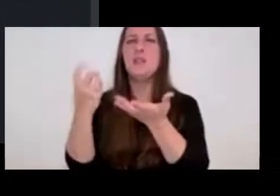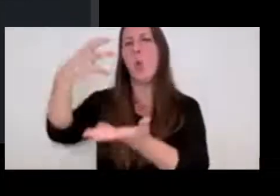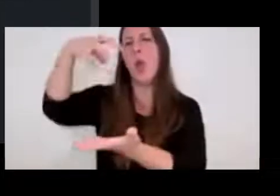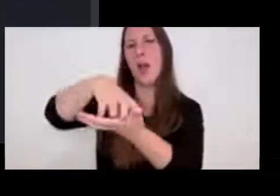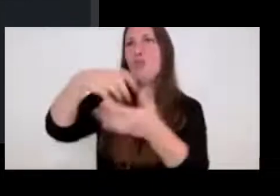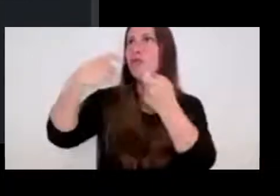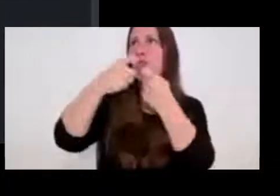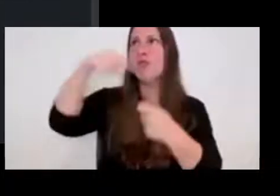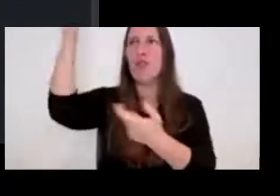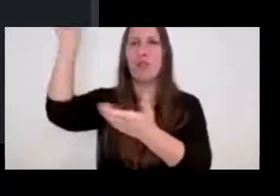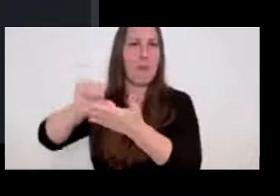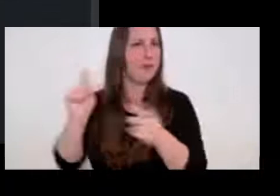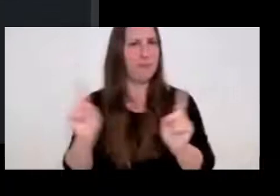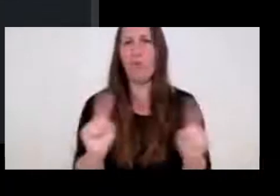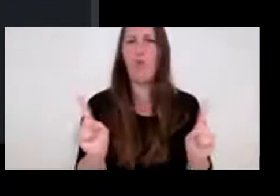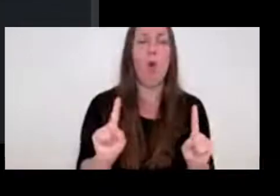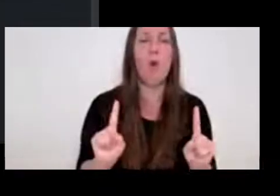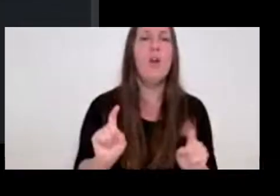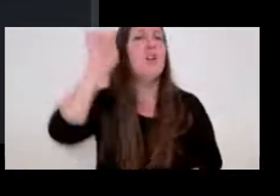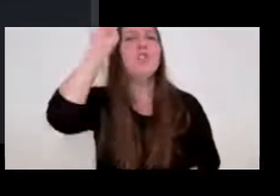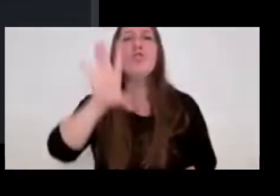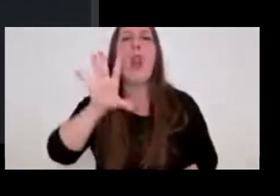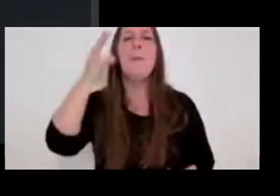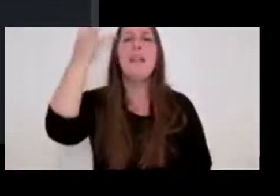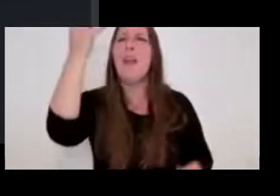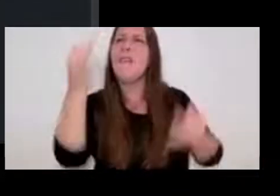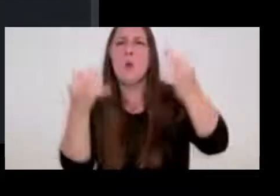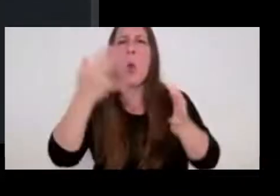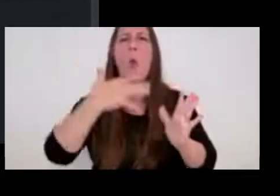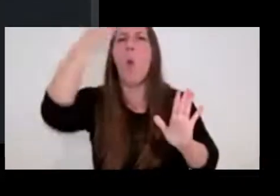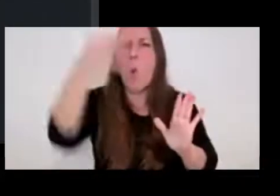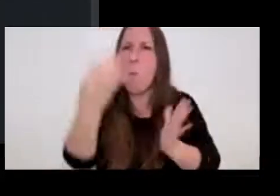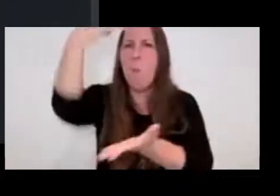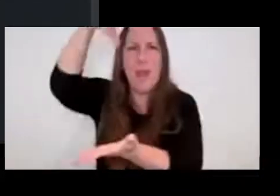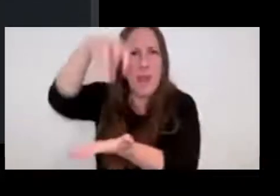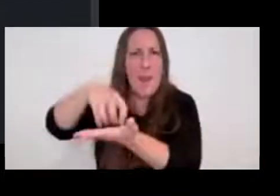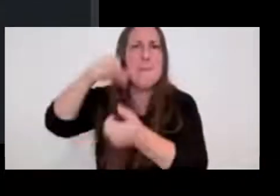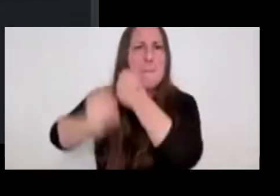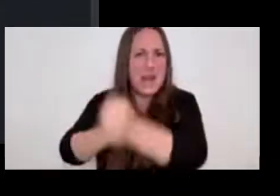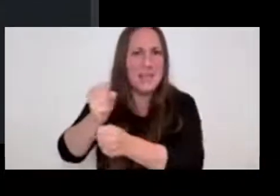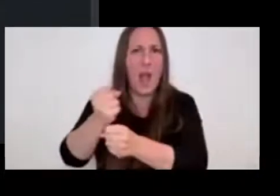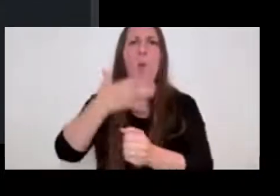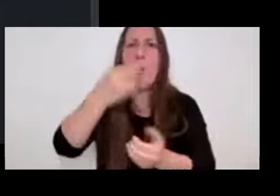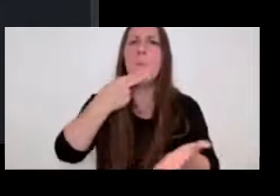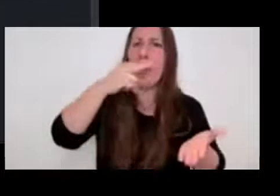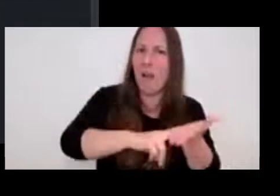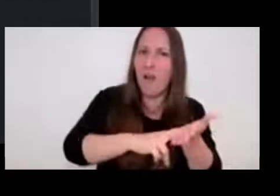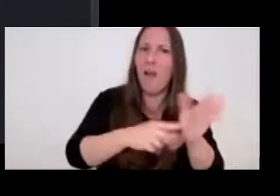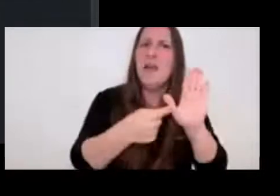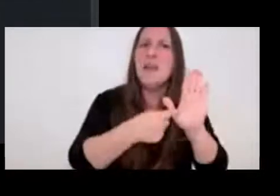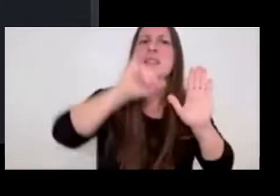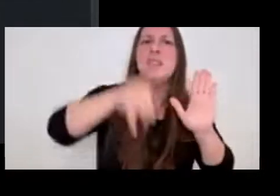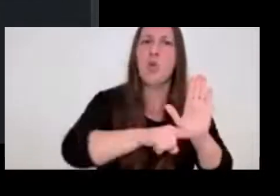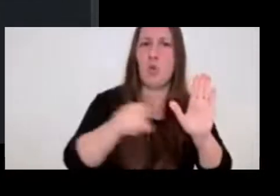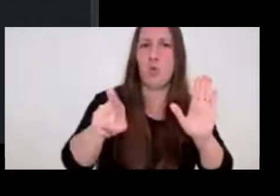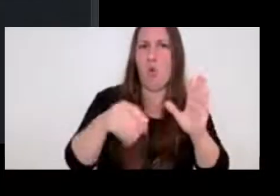estilo. Simplemente evaluar el grado de cumplimiento fiscal que tiene una empresa, digamos, ¿no? En función de la cantidad de cosas que